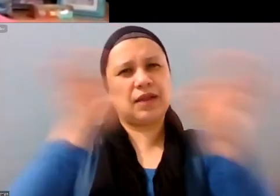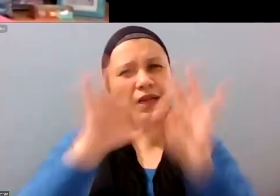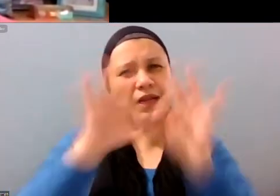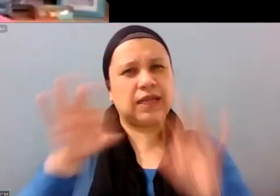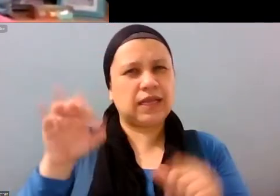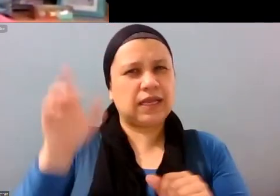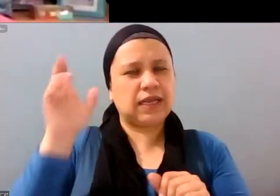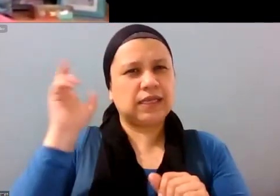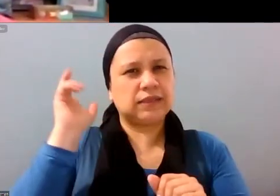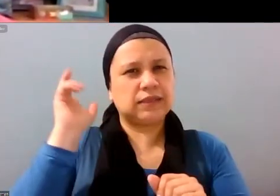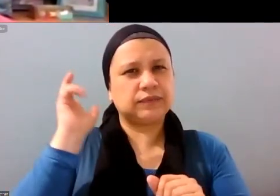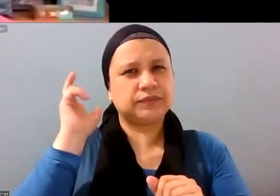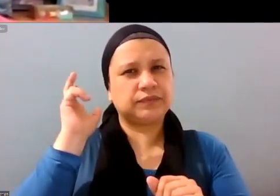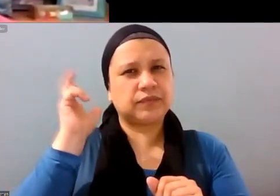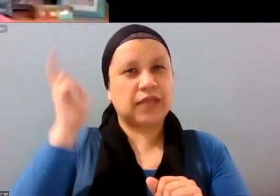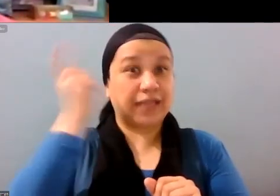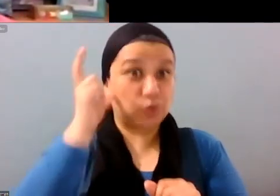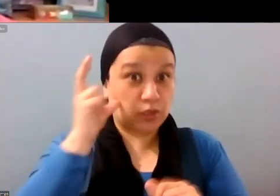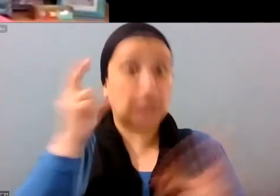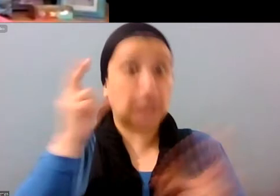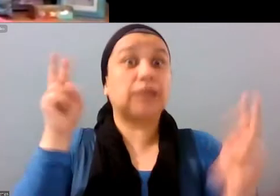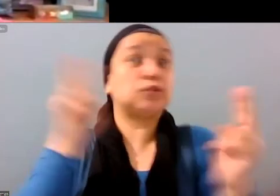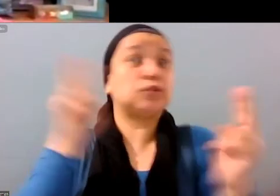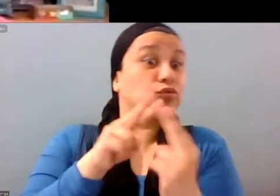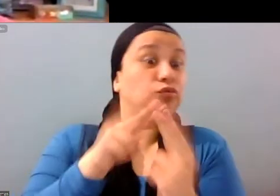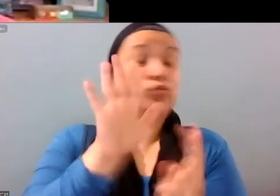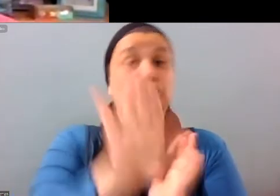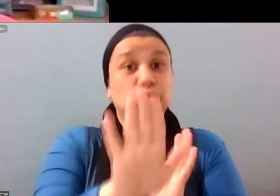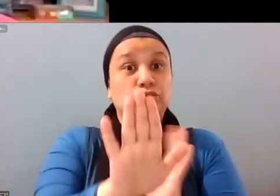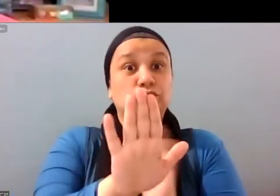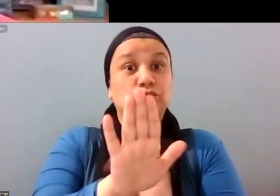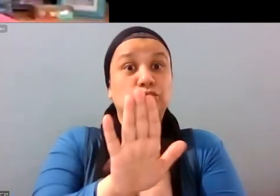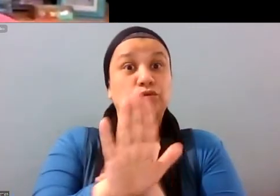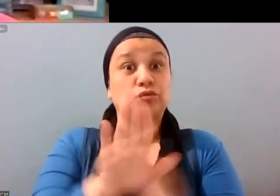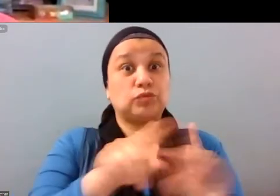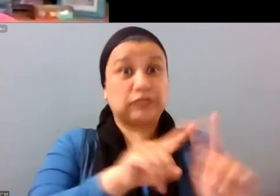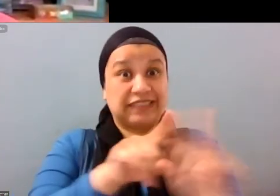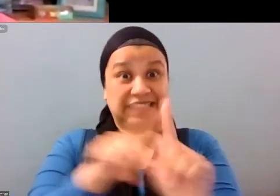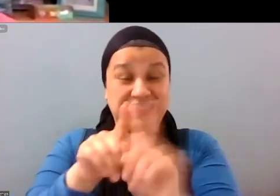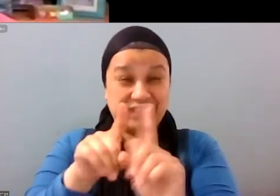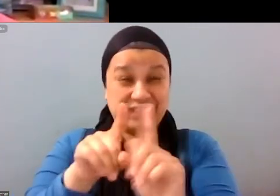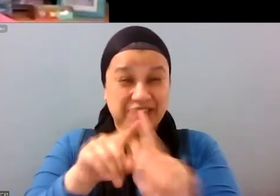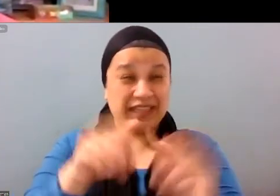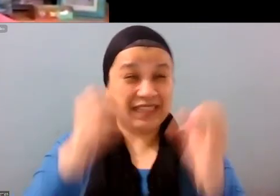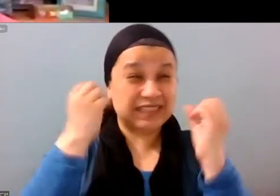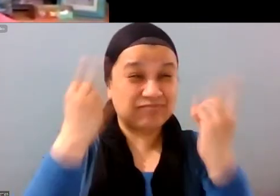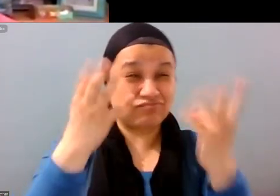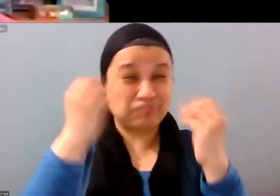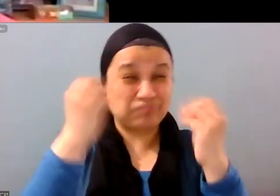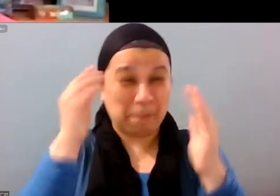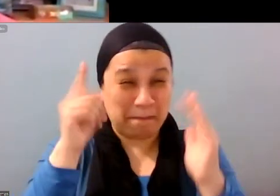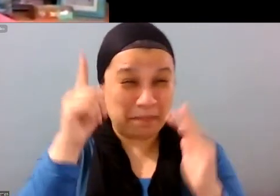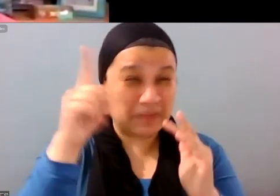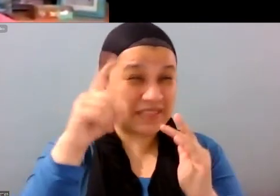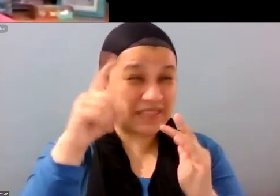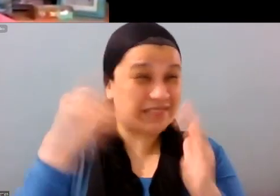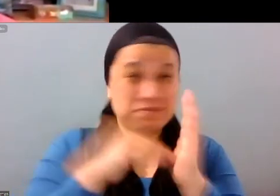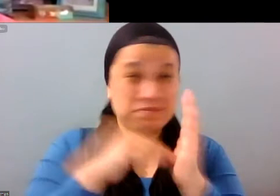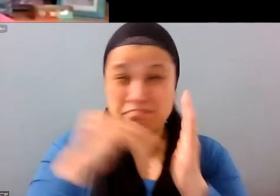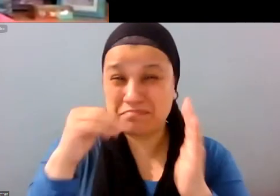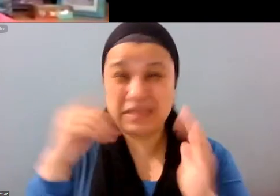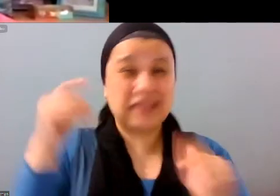y conocer los diferentes miles cientos de padres de familia que estamos enfrentando lo que